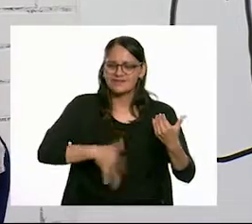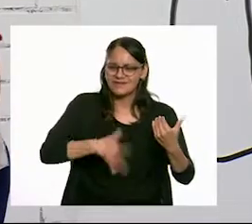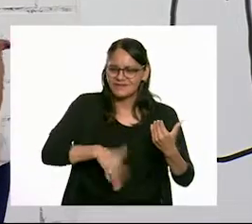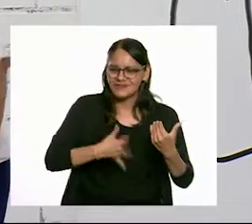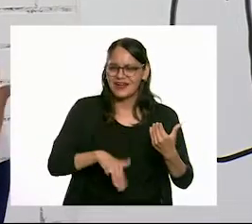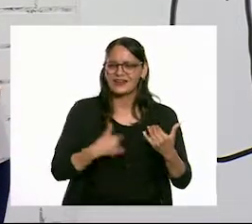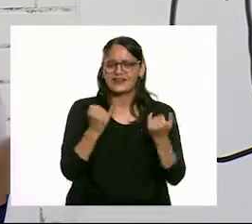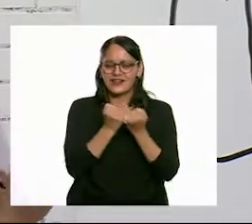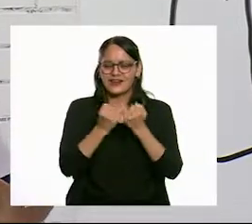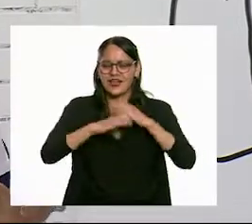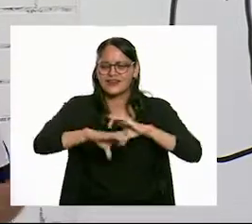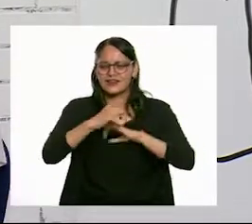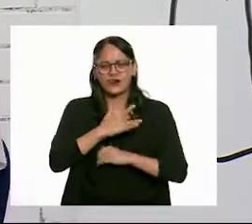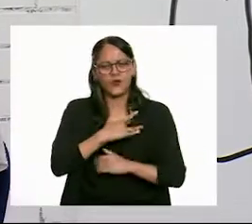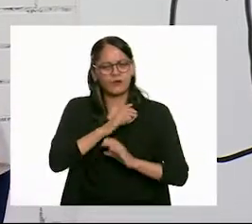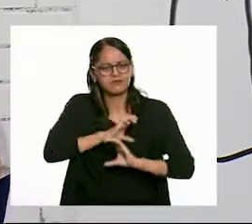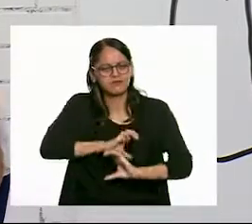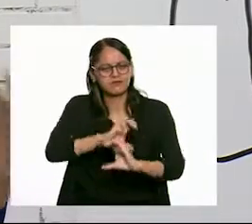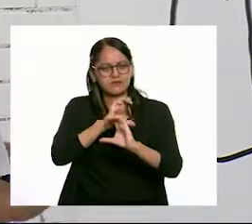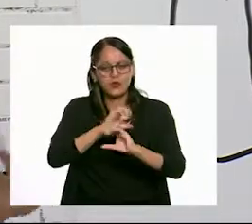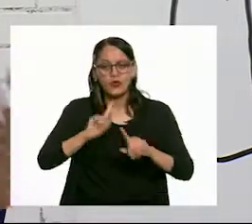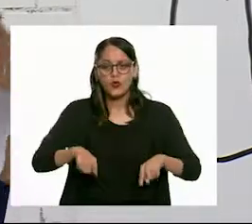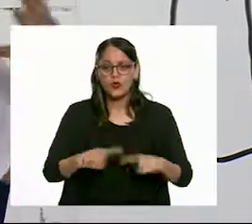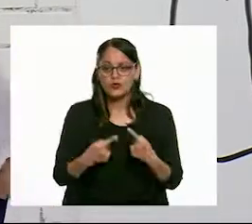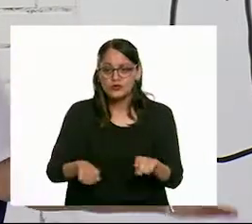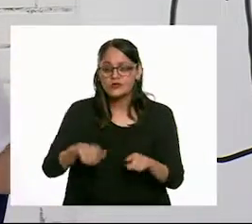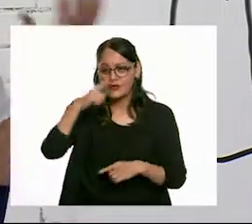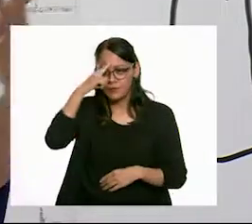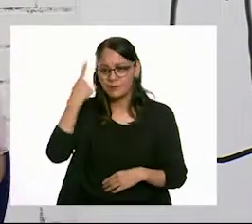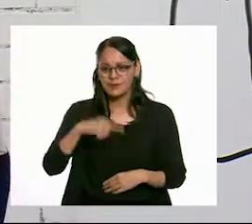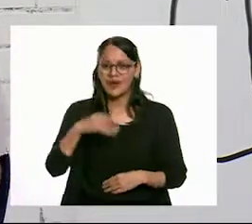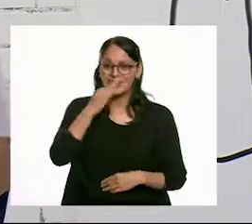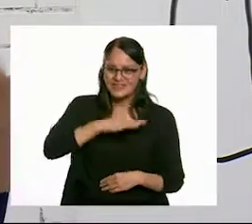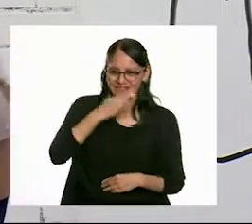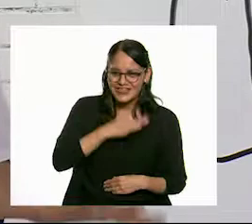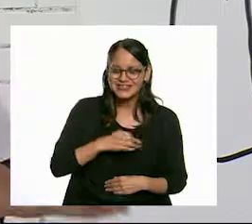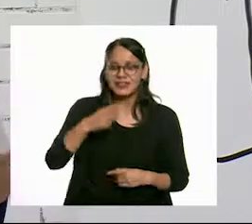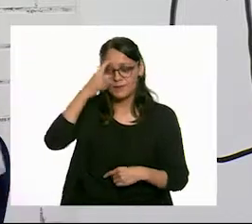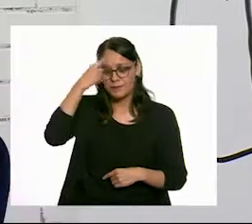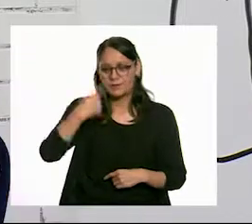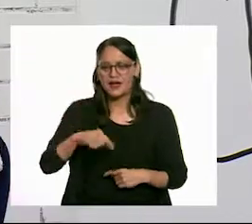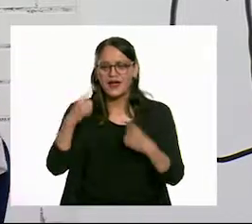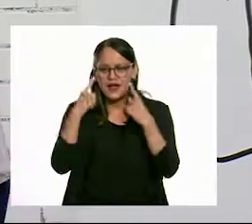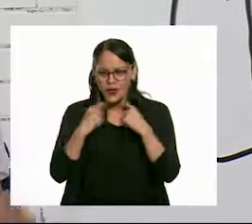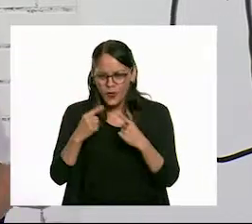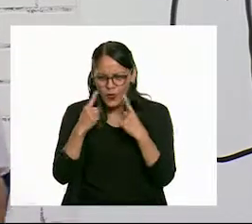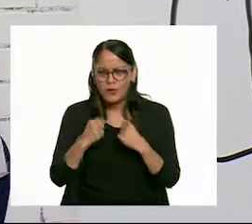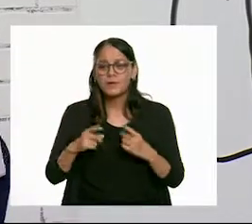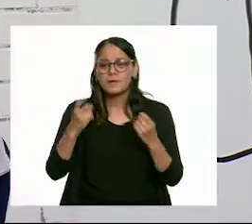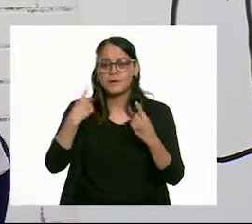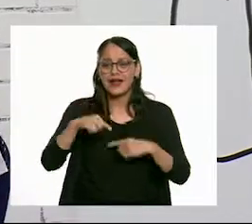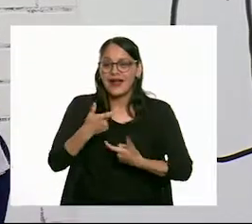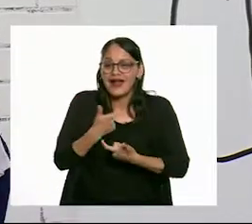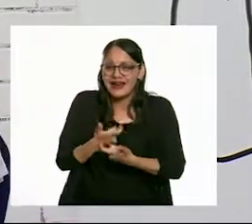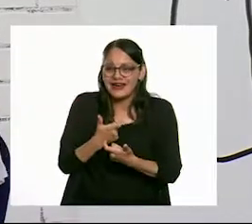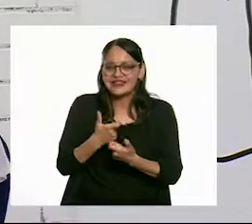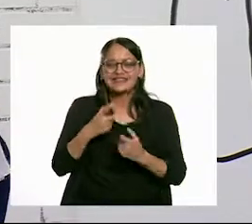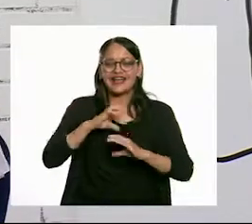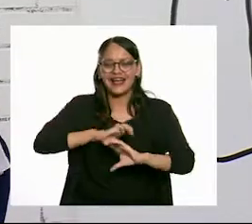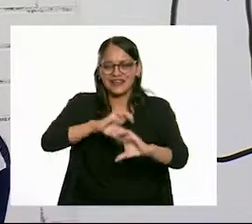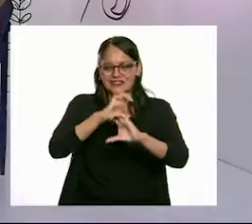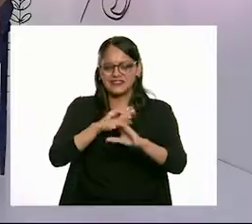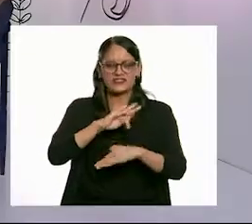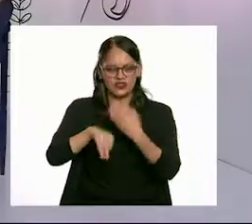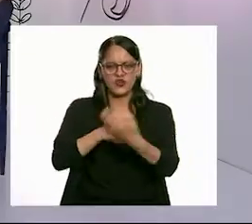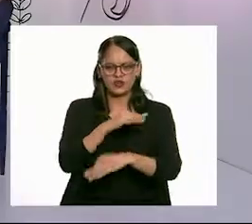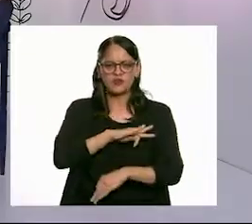que utilizamos la música y el canto para todo, para celebrar, para llorar, para reír. Entonces, todos podemos cantar si nos lo